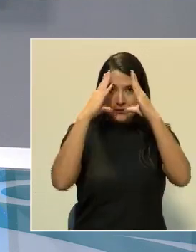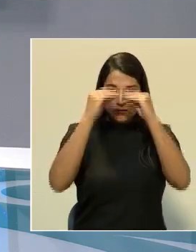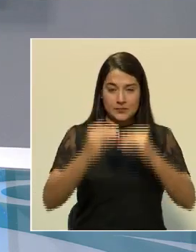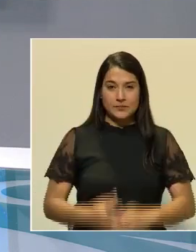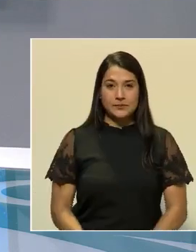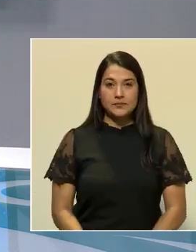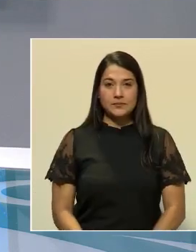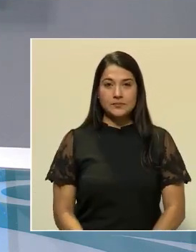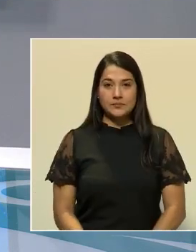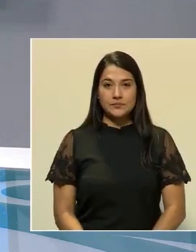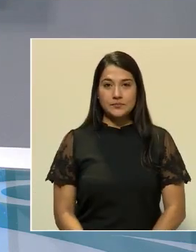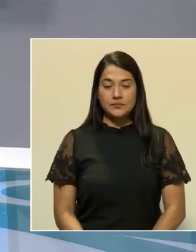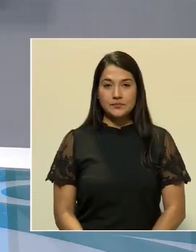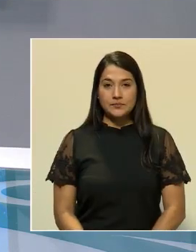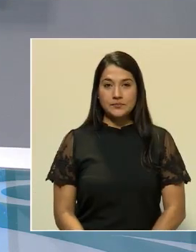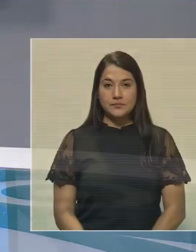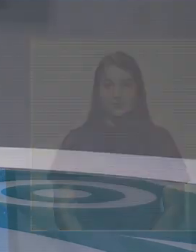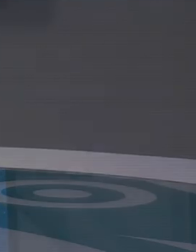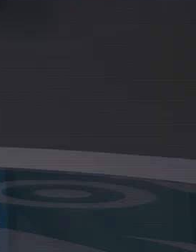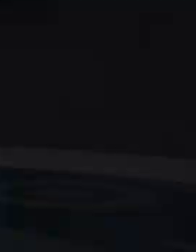información.